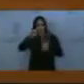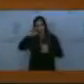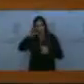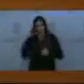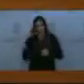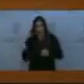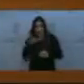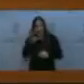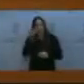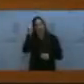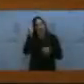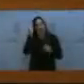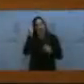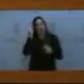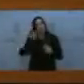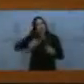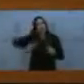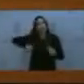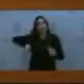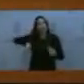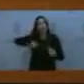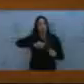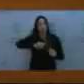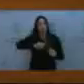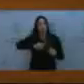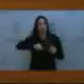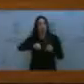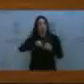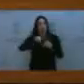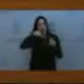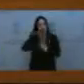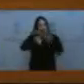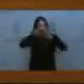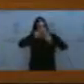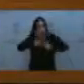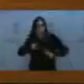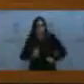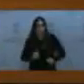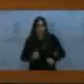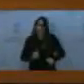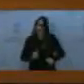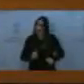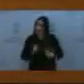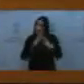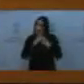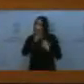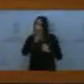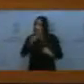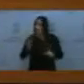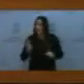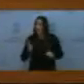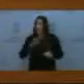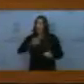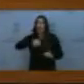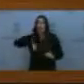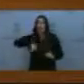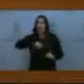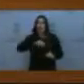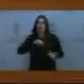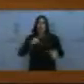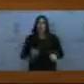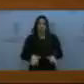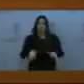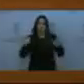pensando que no íbamos a llegar al fondo del problema. Y en el Grupo Parlamentario Popular no tenemos la costumbre de echarnos para